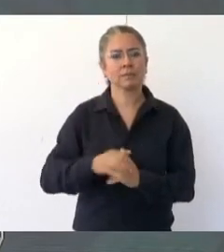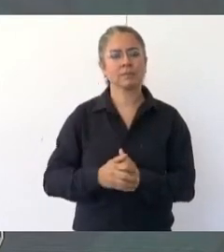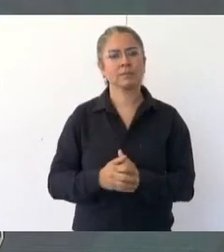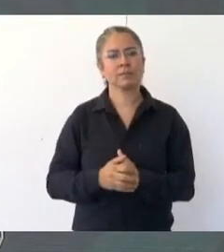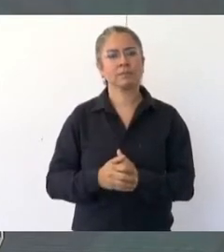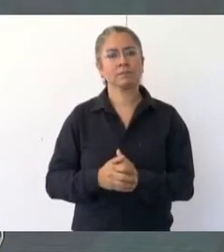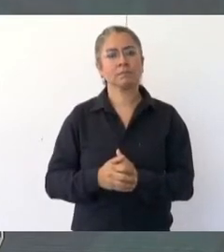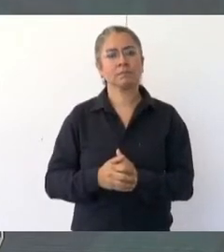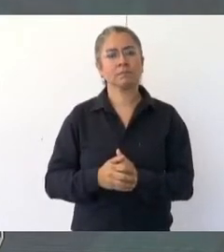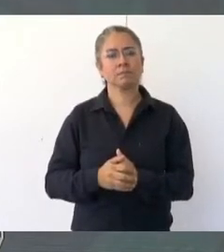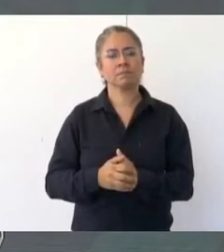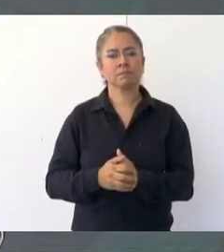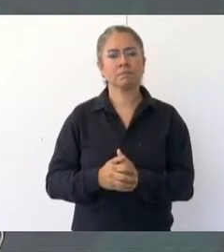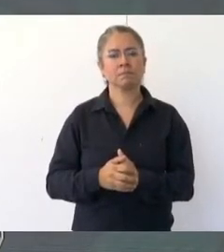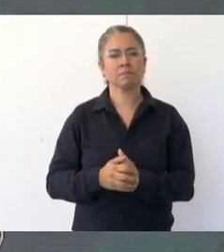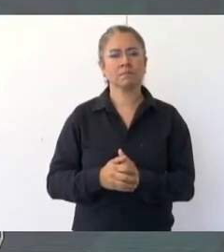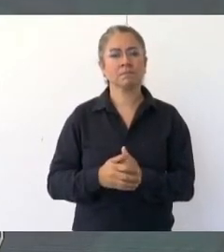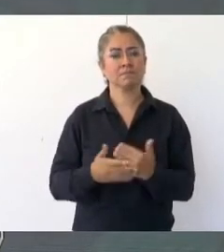Si